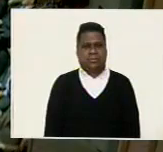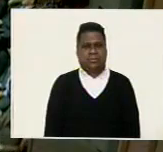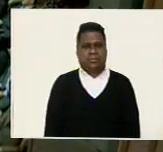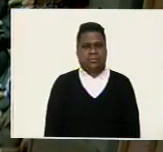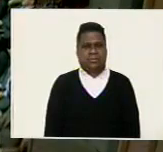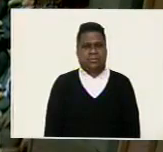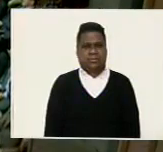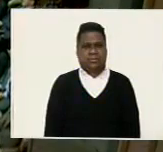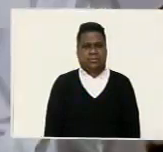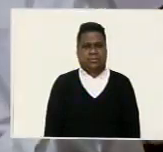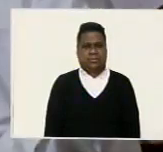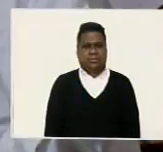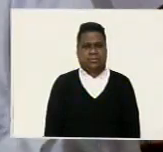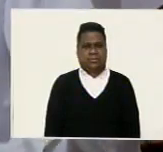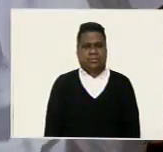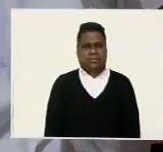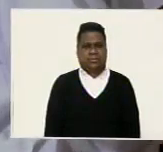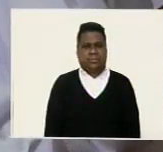Más aún,